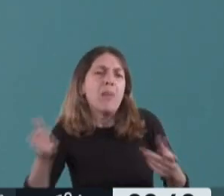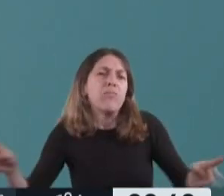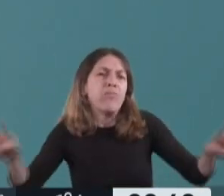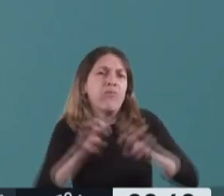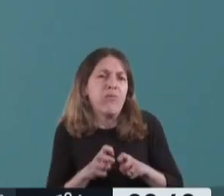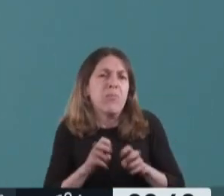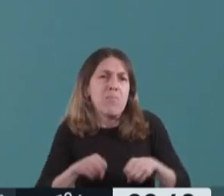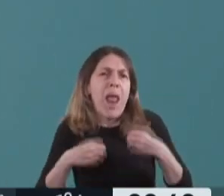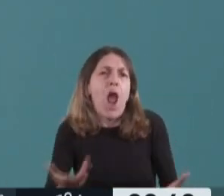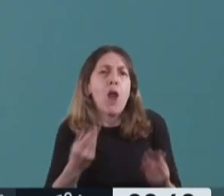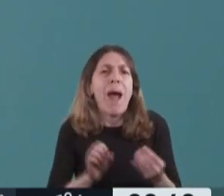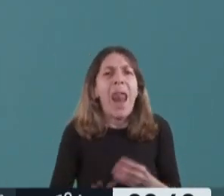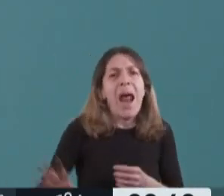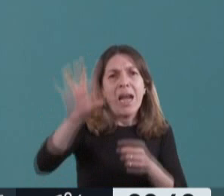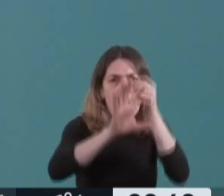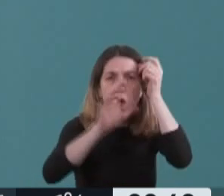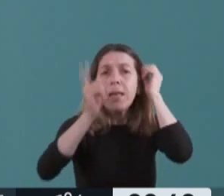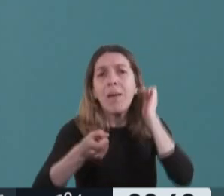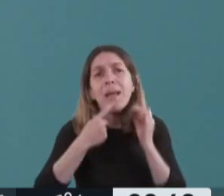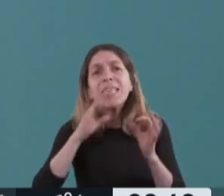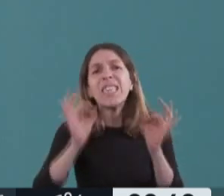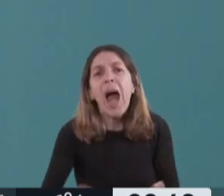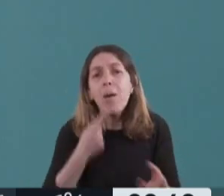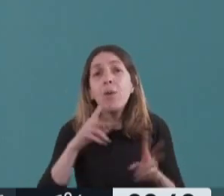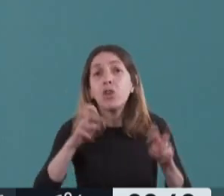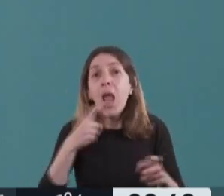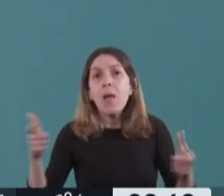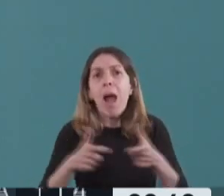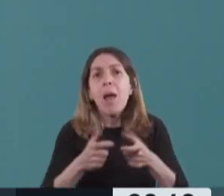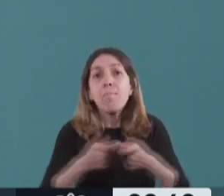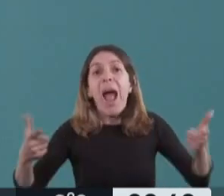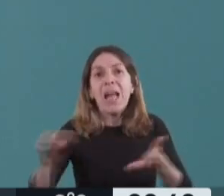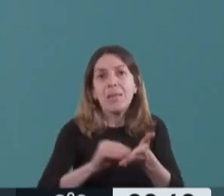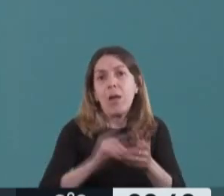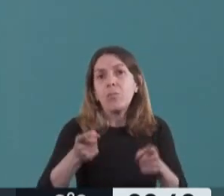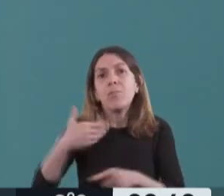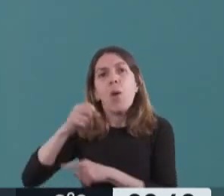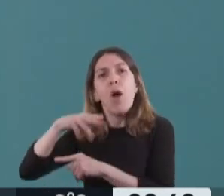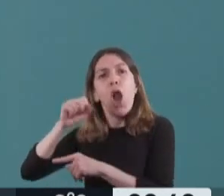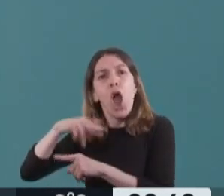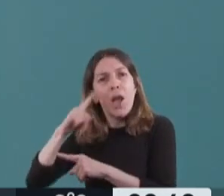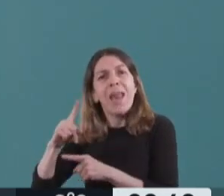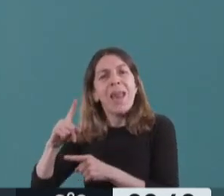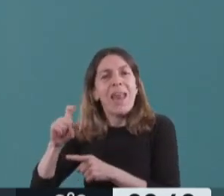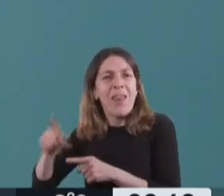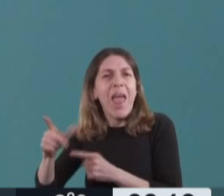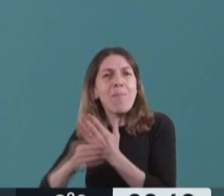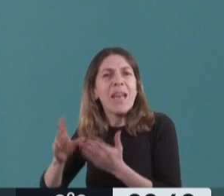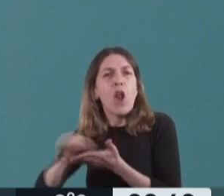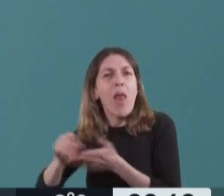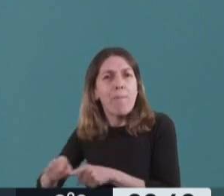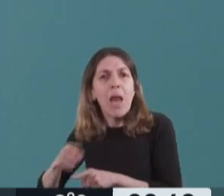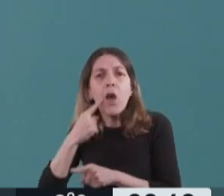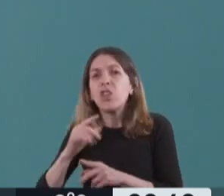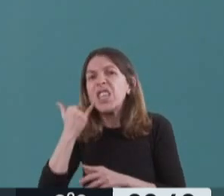economías regionales y sabemos también lo que significa en términos de generación de empleo el ministro de trabajo clave de morón informaba también que bueno por sexto mes consecutivo